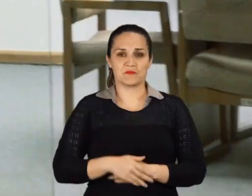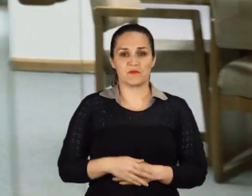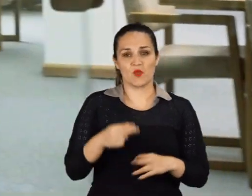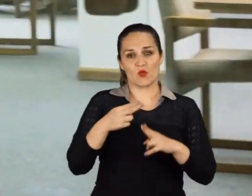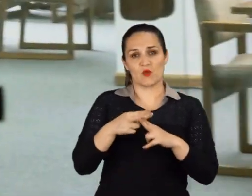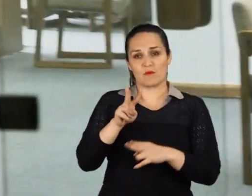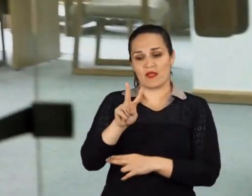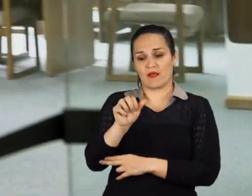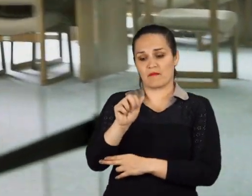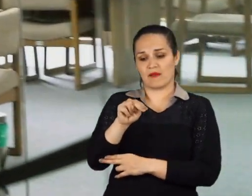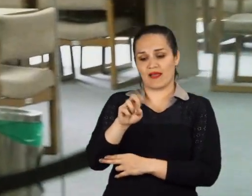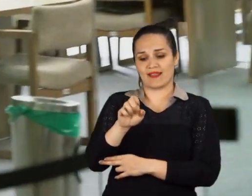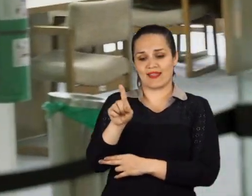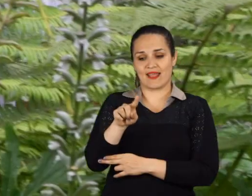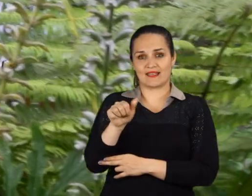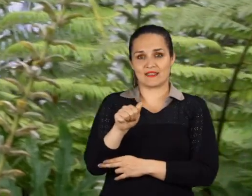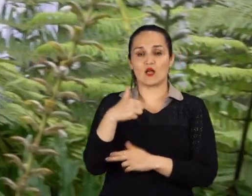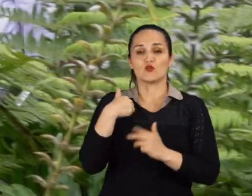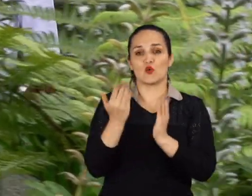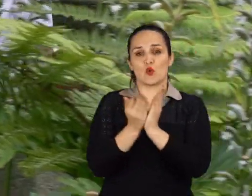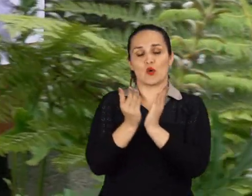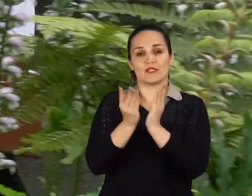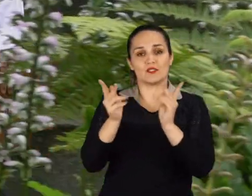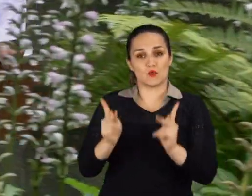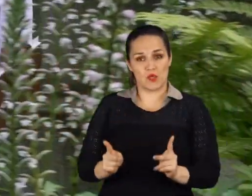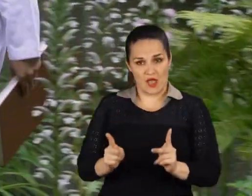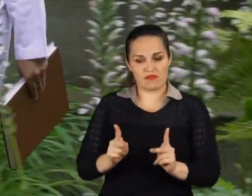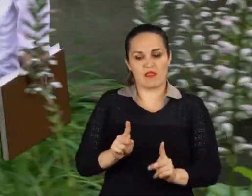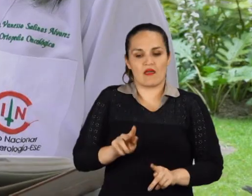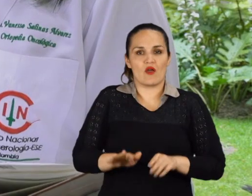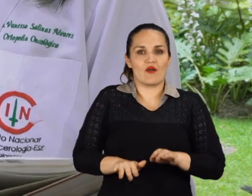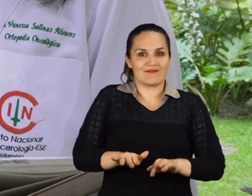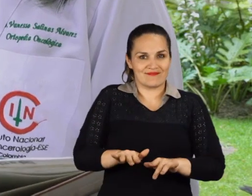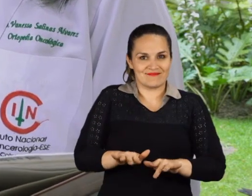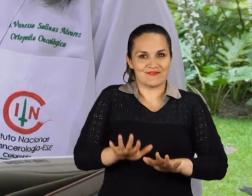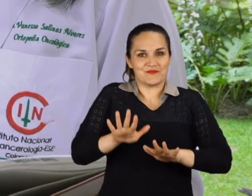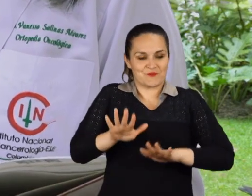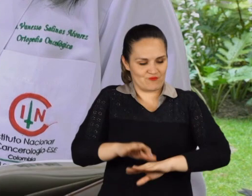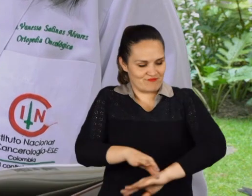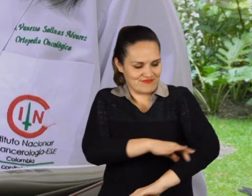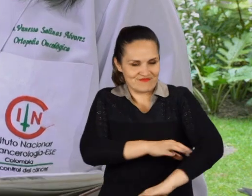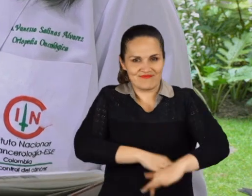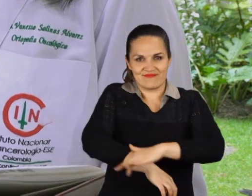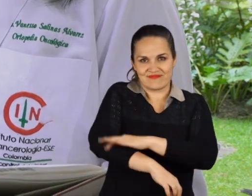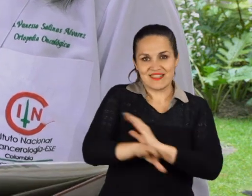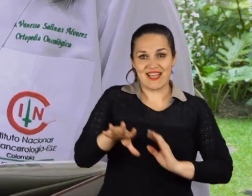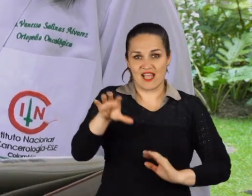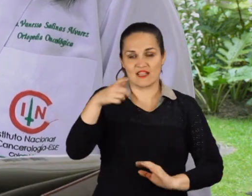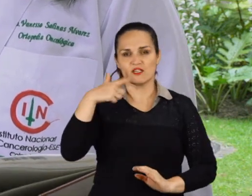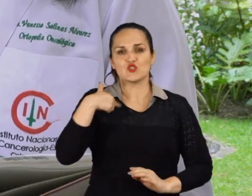Mi nombre es Vanessa Salinas, soy estudiante de ortopedia oncológica, estoy haciendo mi fellow, mi último año,